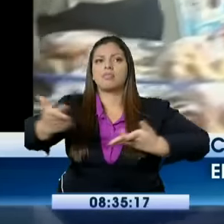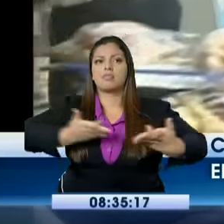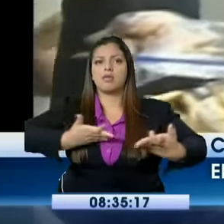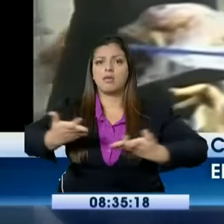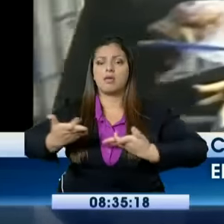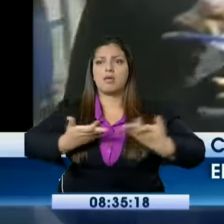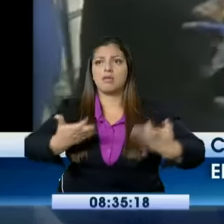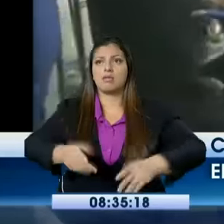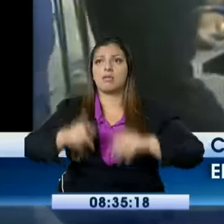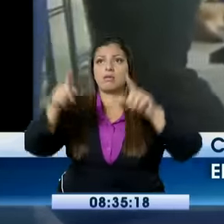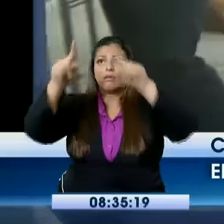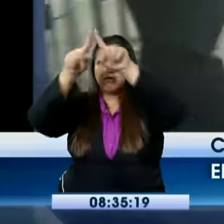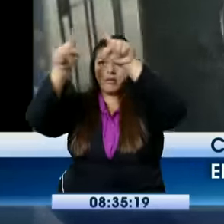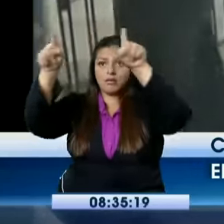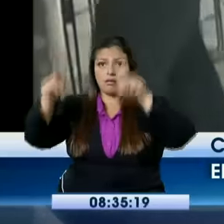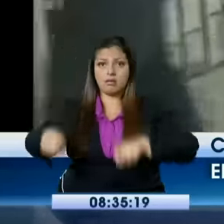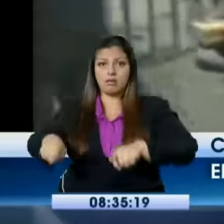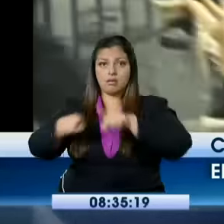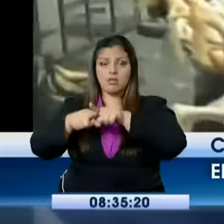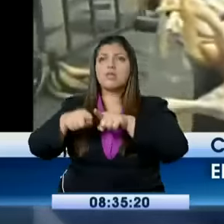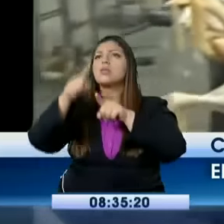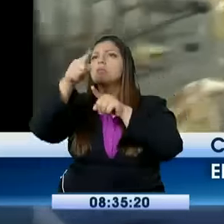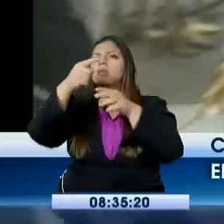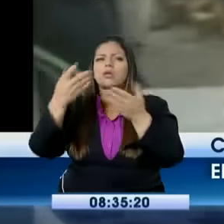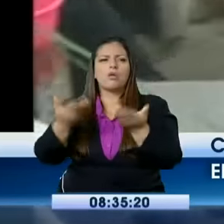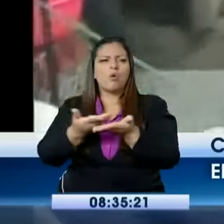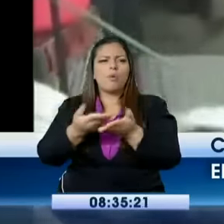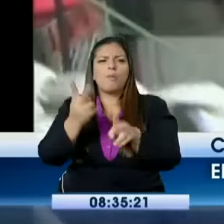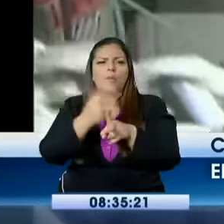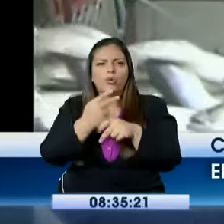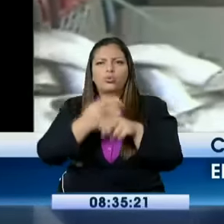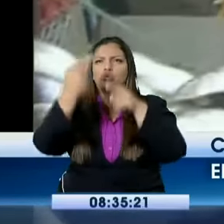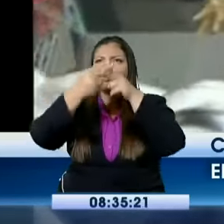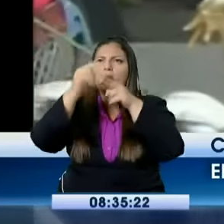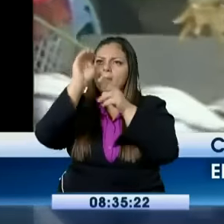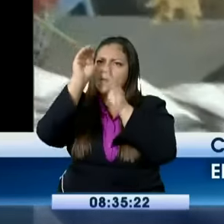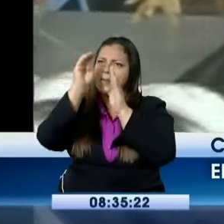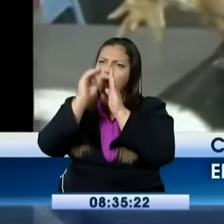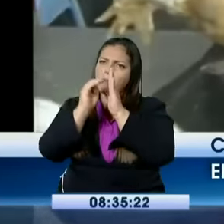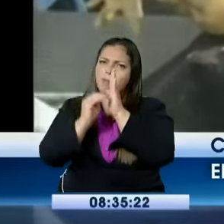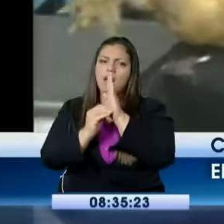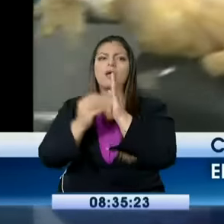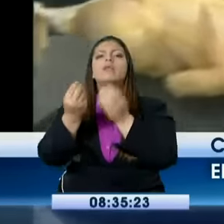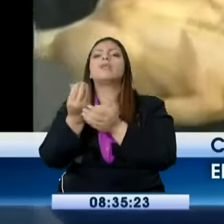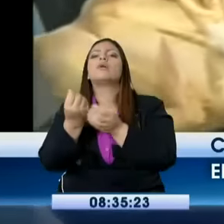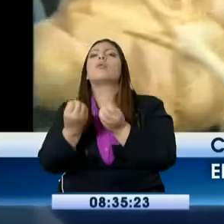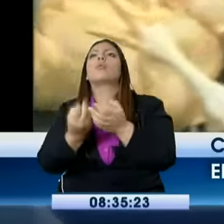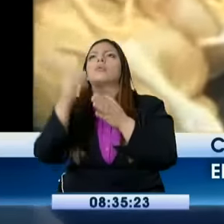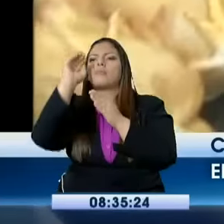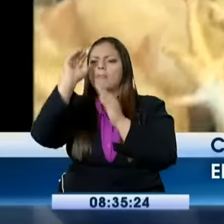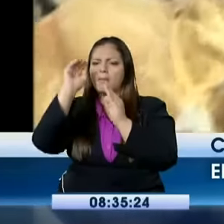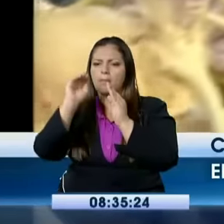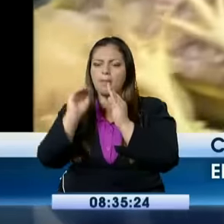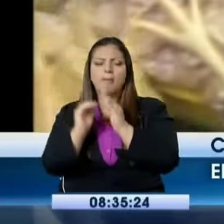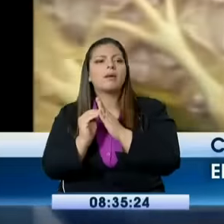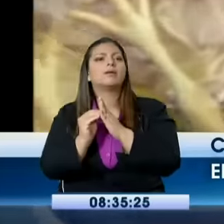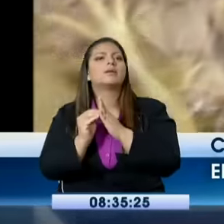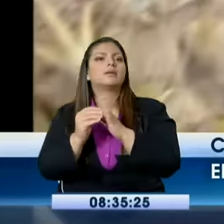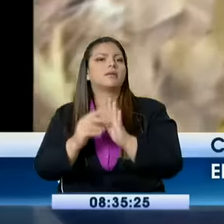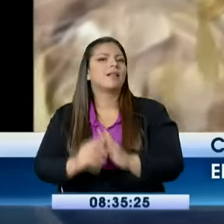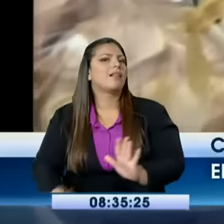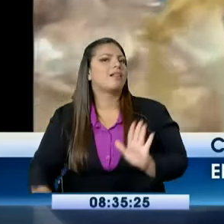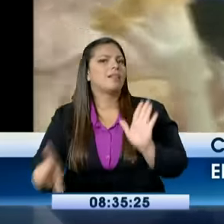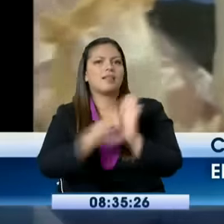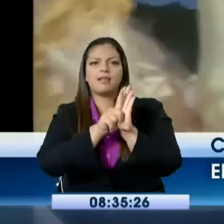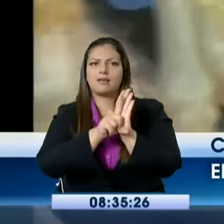señora no cuenta con la lista de precios, por eso estamos tratando de exigirles que ese es un cumplimiento que ellos tienen que hacer, ¿no? Tienen que tener su lista de precios